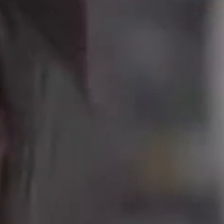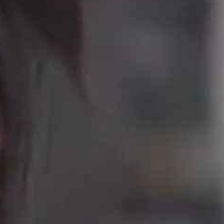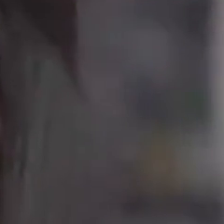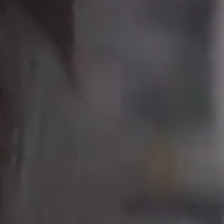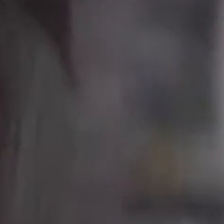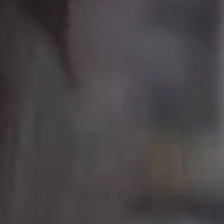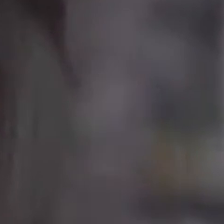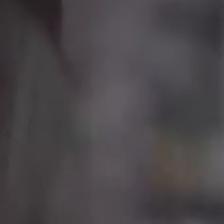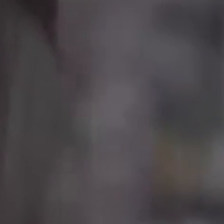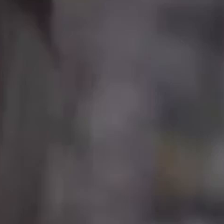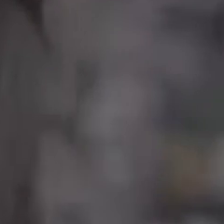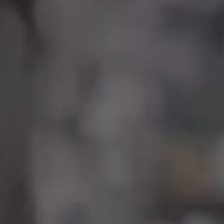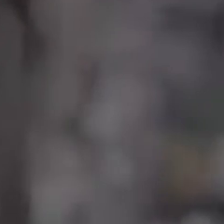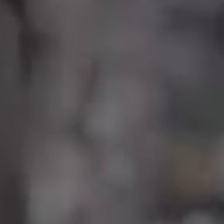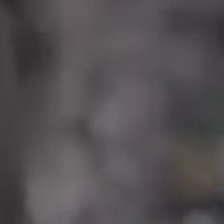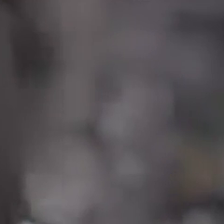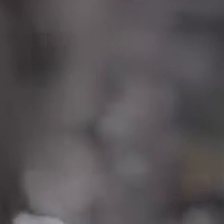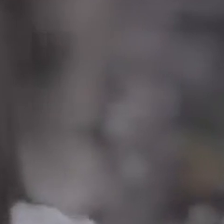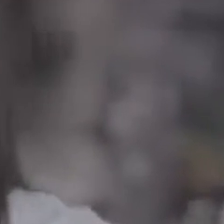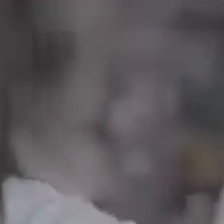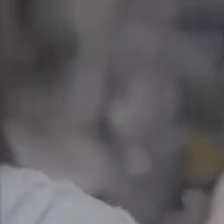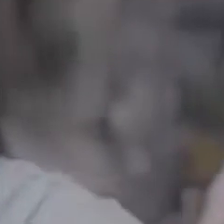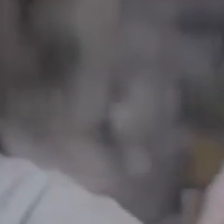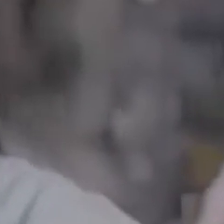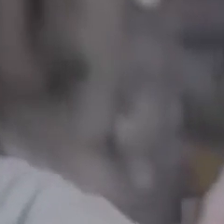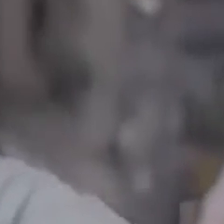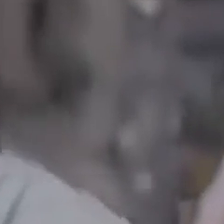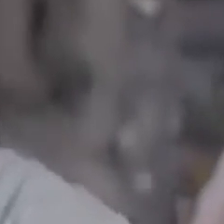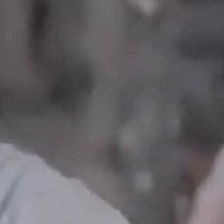¿Y si dejamos de juzgar, de sospechar,